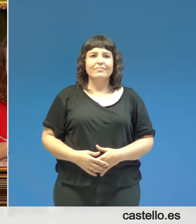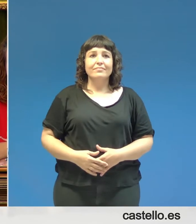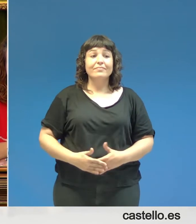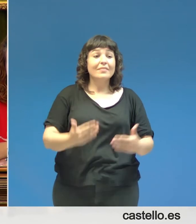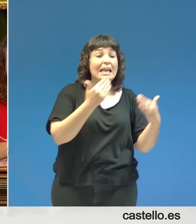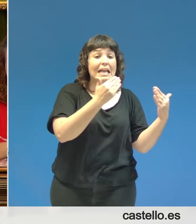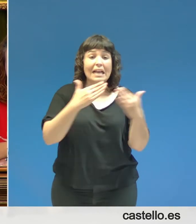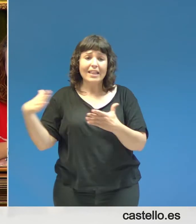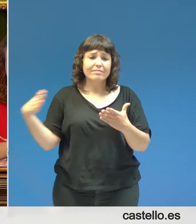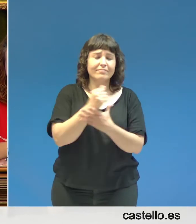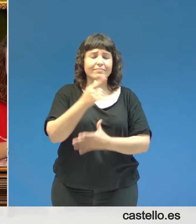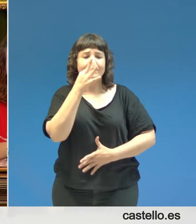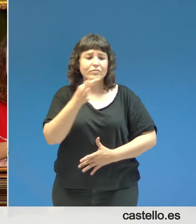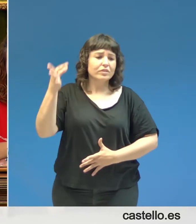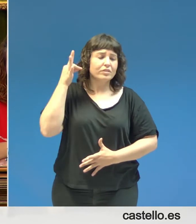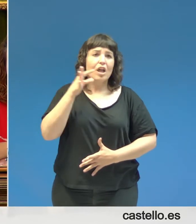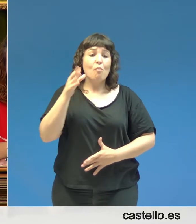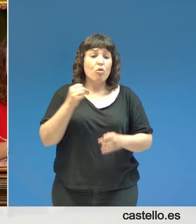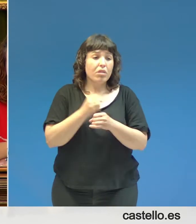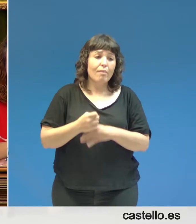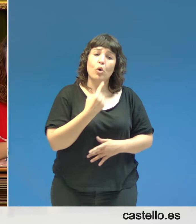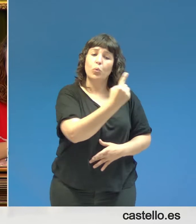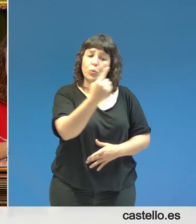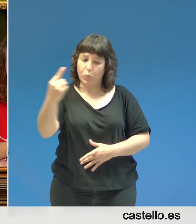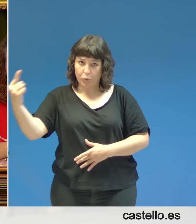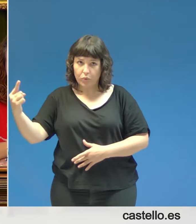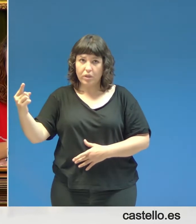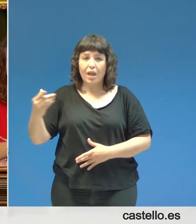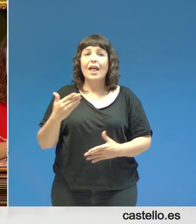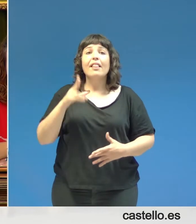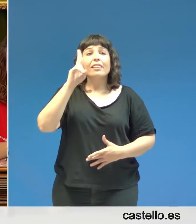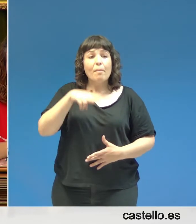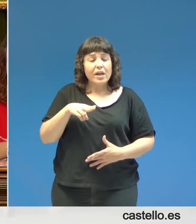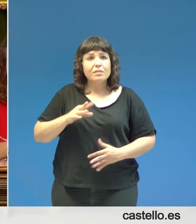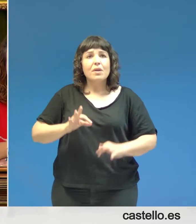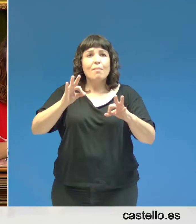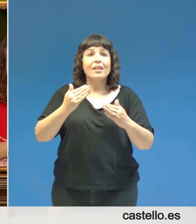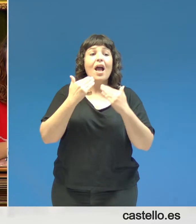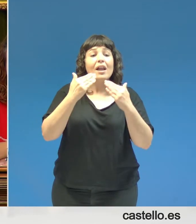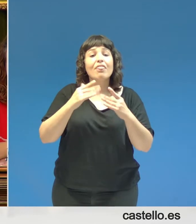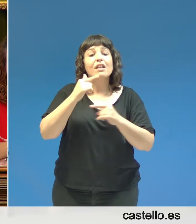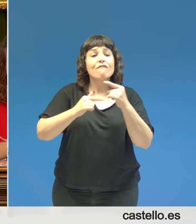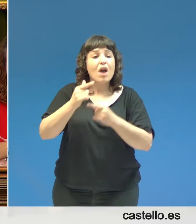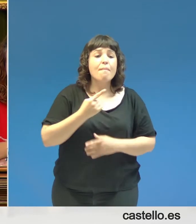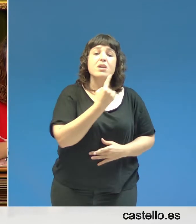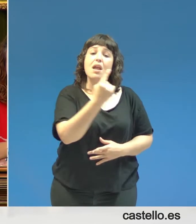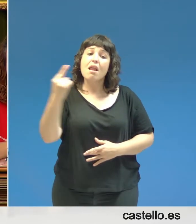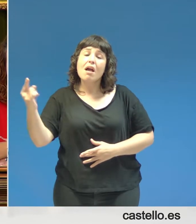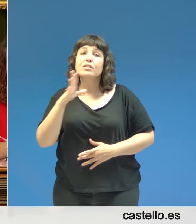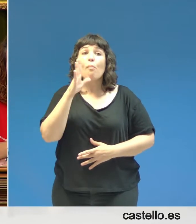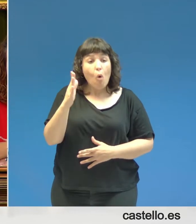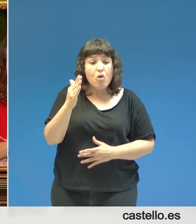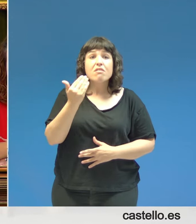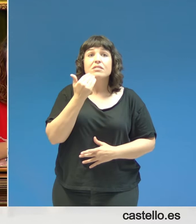Gracias a todos y a todas por vuestro trabajo. Especialmente, y también lo quiero decir, a las familias, porque cuando uno está